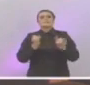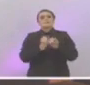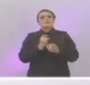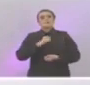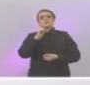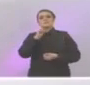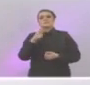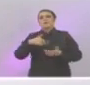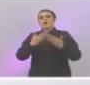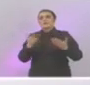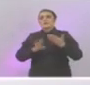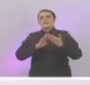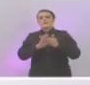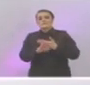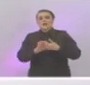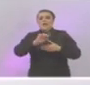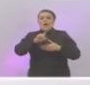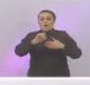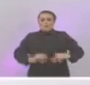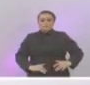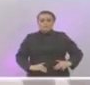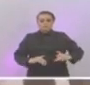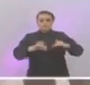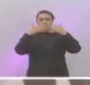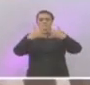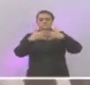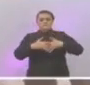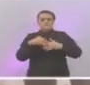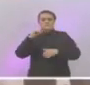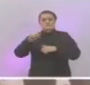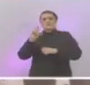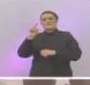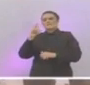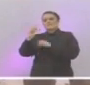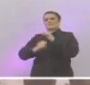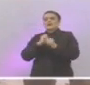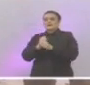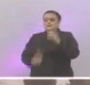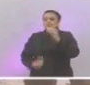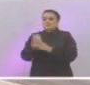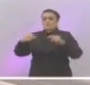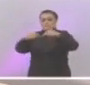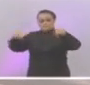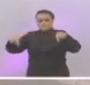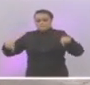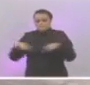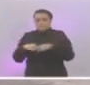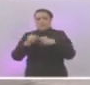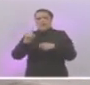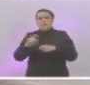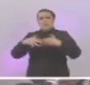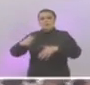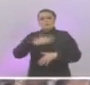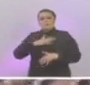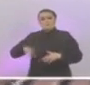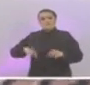Asimismo, y para evitar inundaciones en nuestra zona industrial, después de 30 años y nuevas presas en esta zona, en mi administración